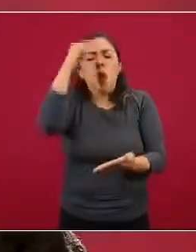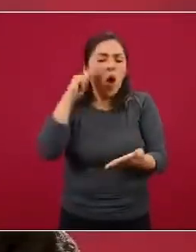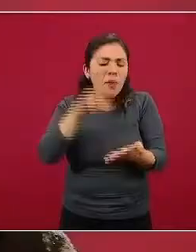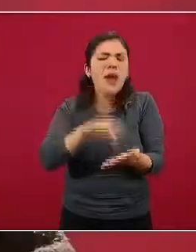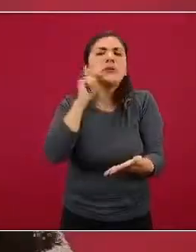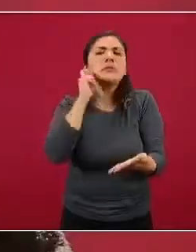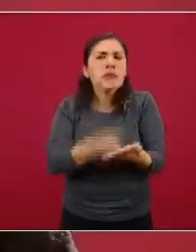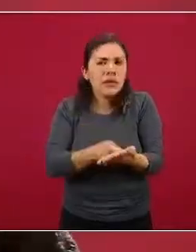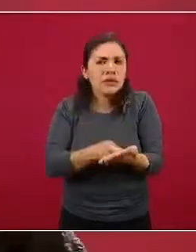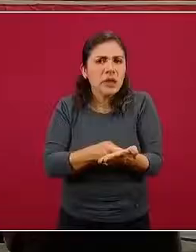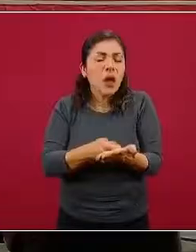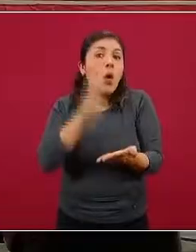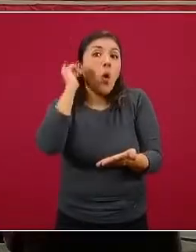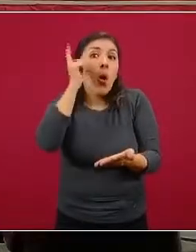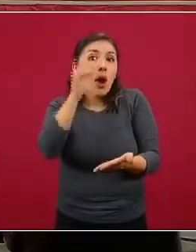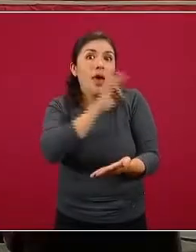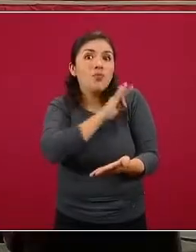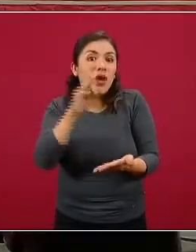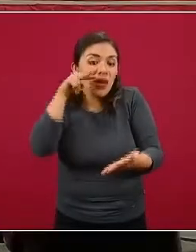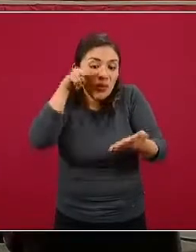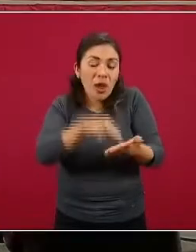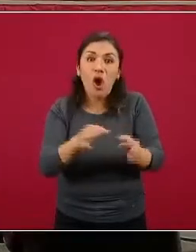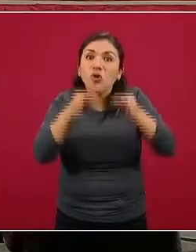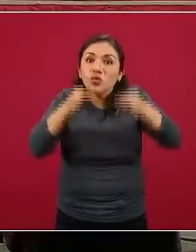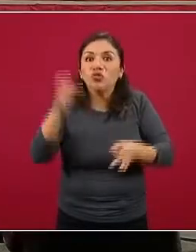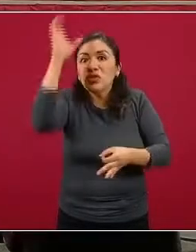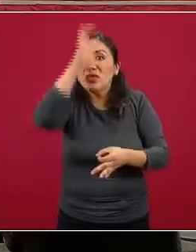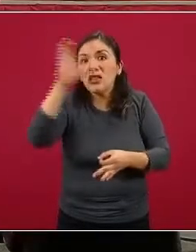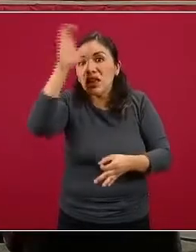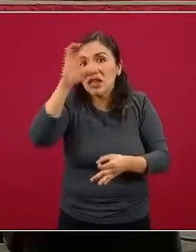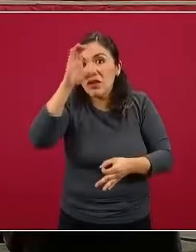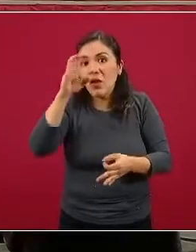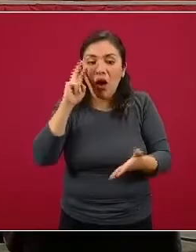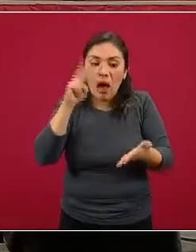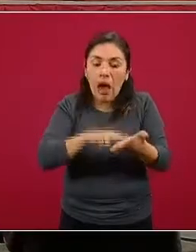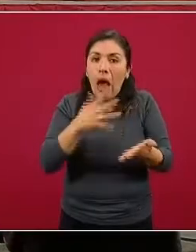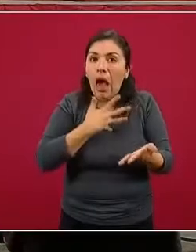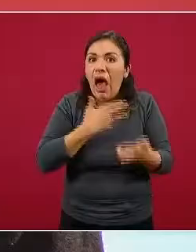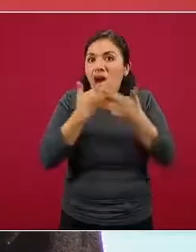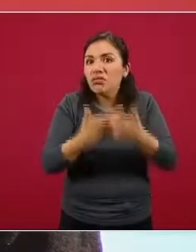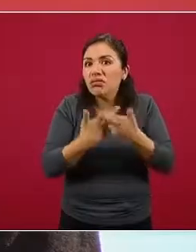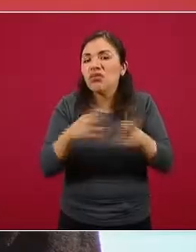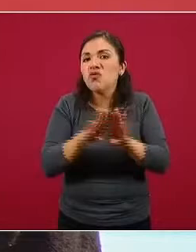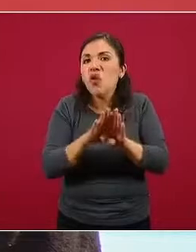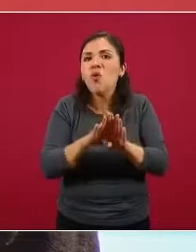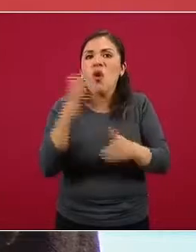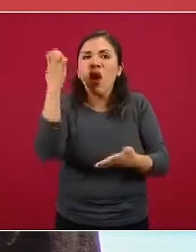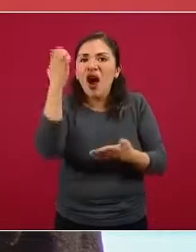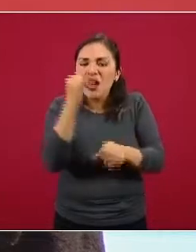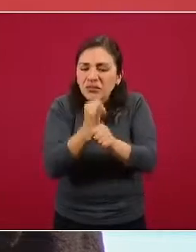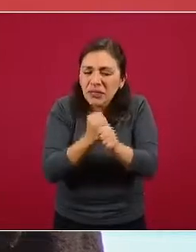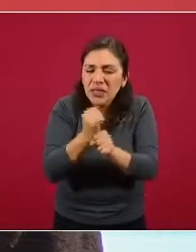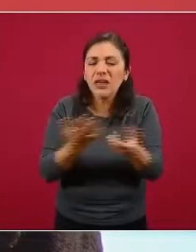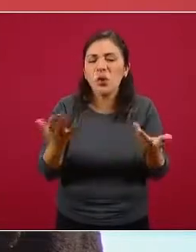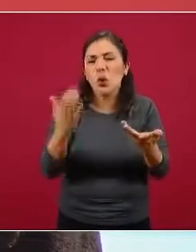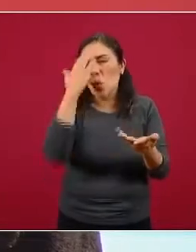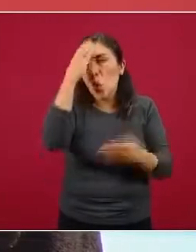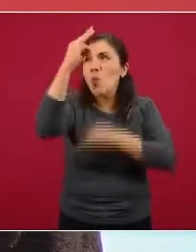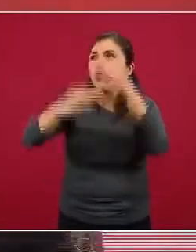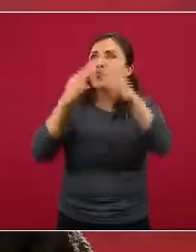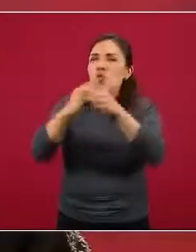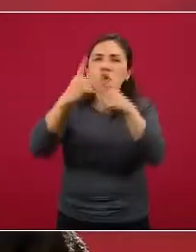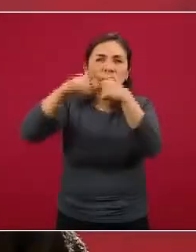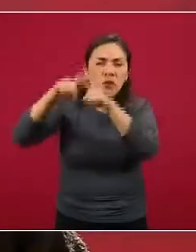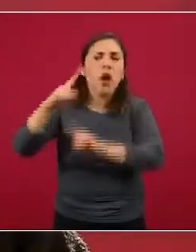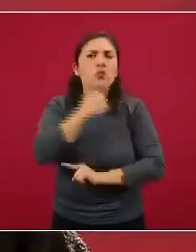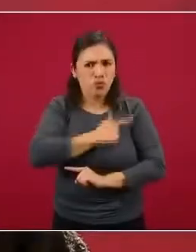conocimiento de lo que esperamos sea evidencia científica consistente, de acuerdo a métodos estándar conocidos en el mundo.